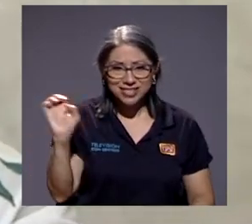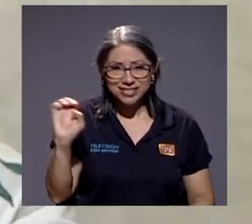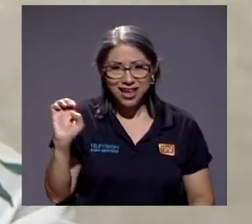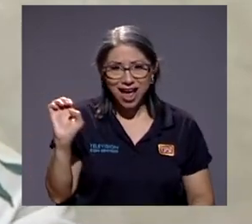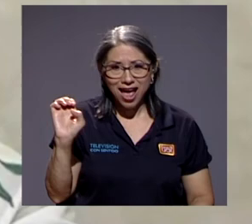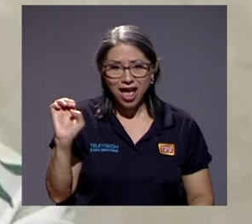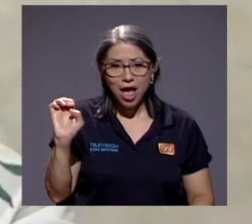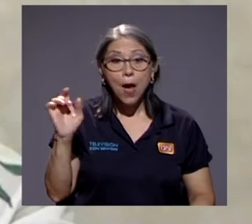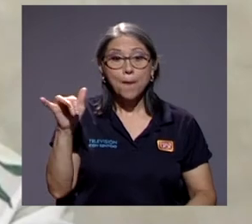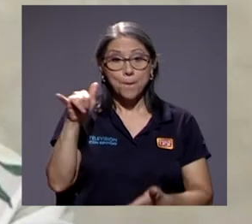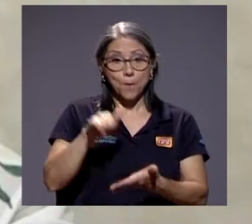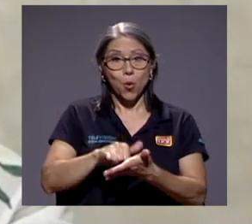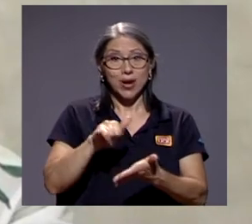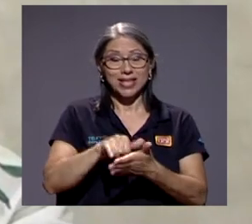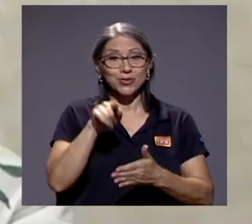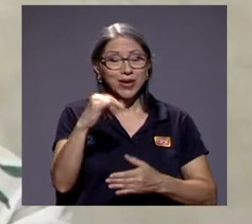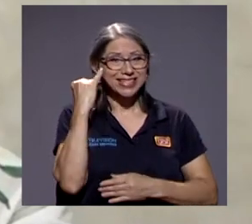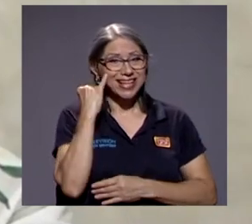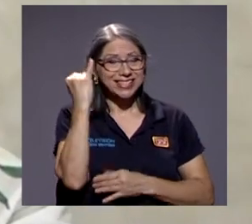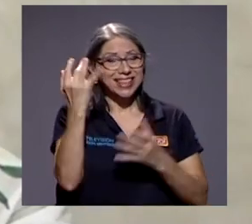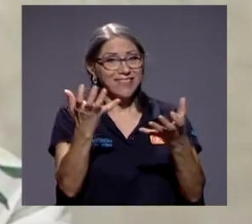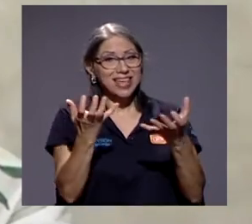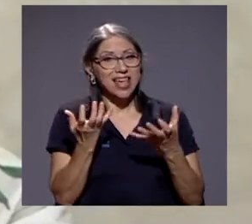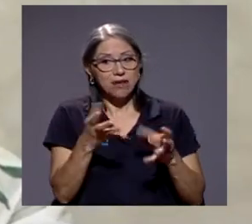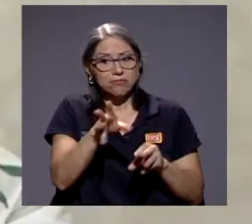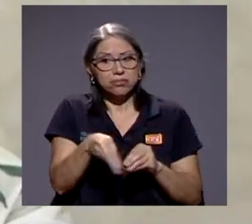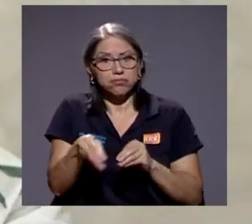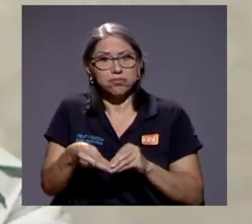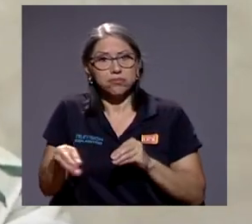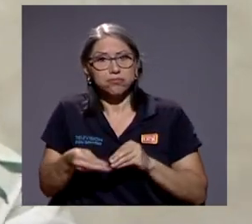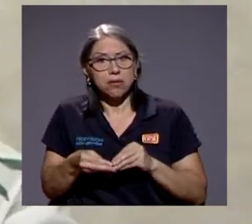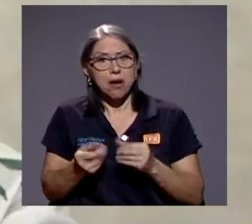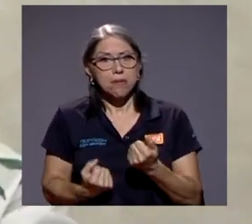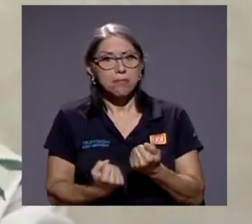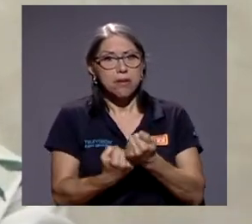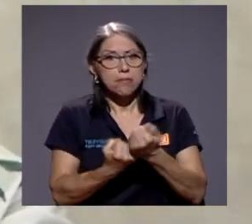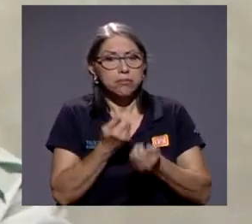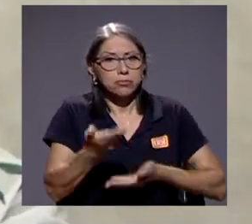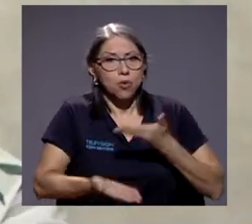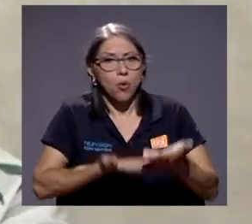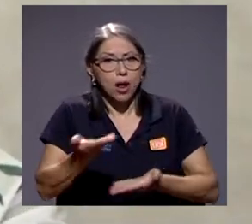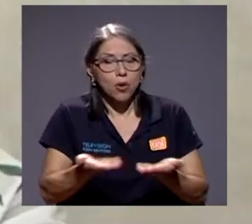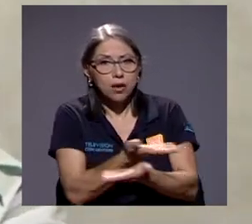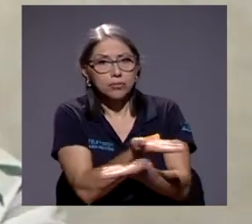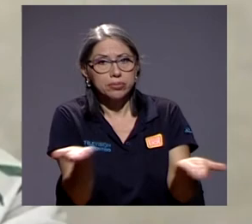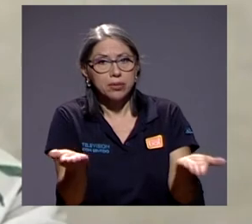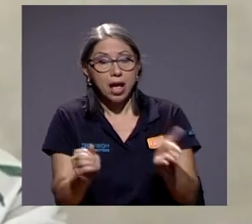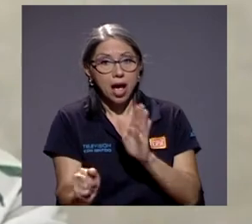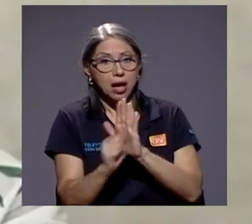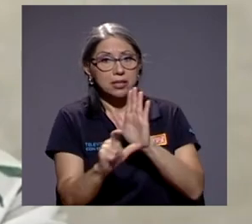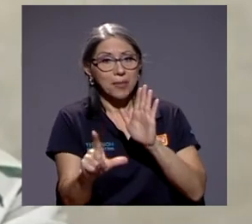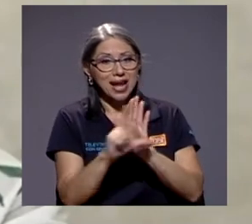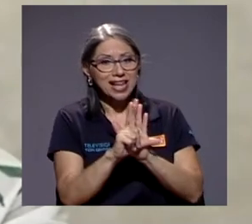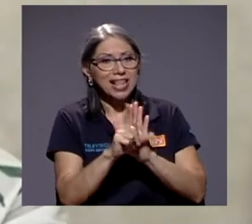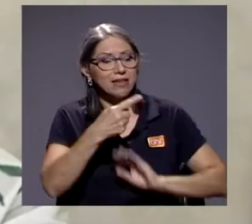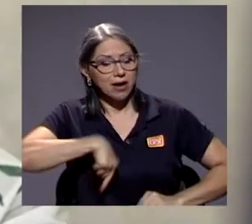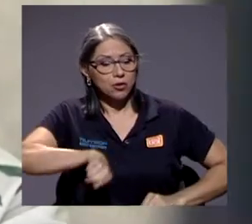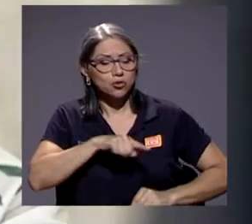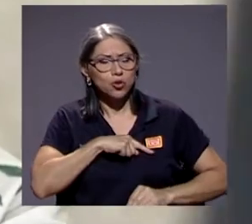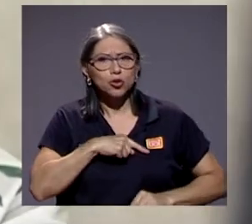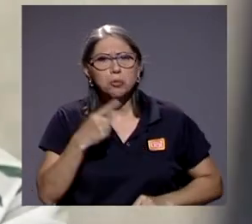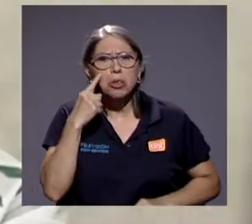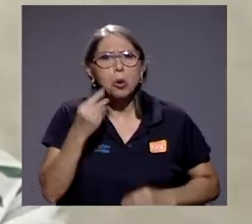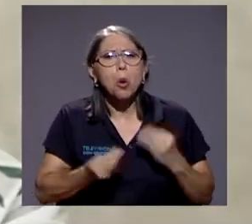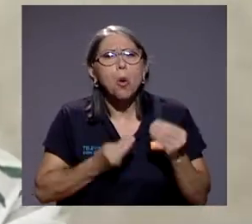esto que esta iniciativa se suma generar herramientas para que puedan colaborar con el sector desde la asamblea legislativa lo que estamos buscando los